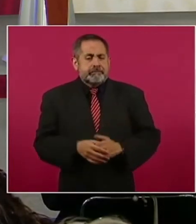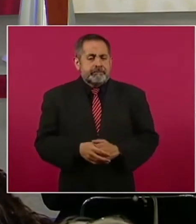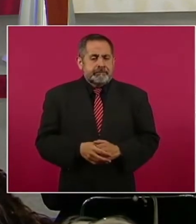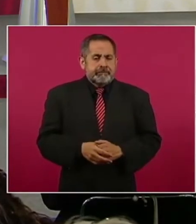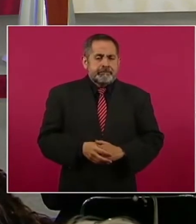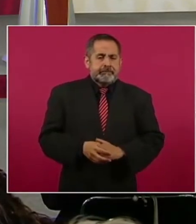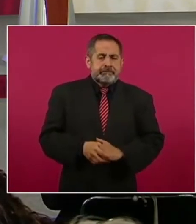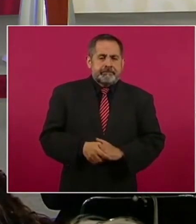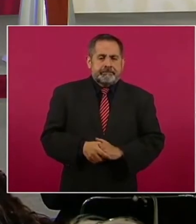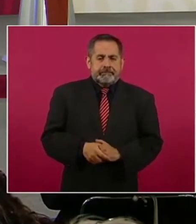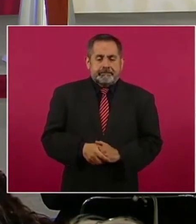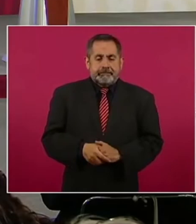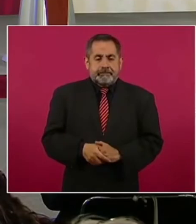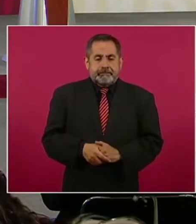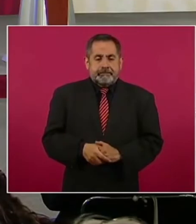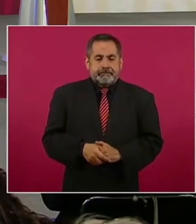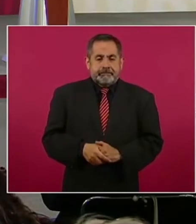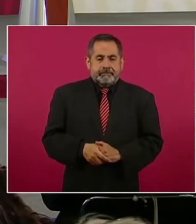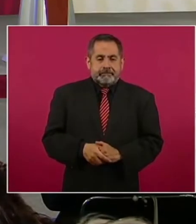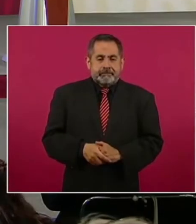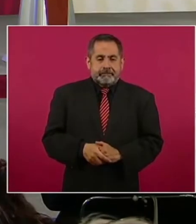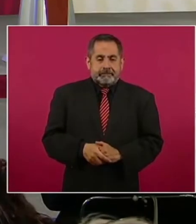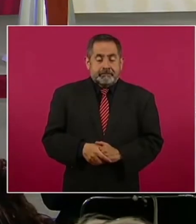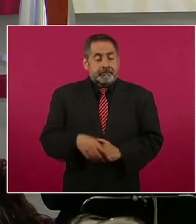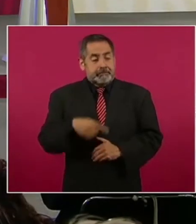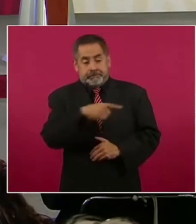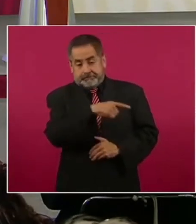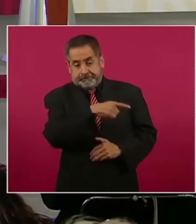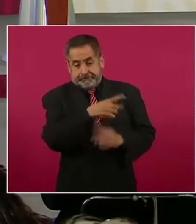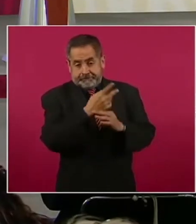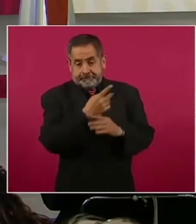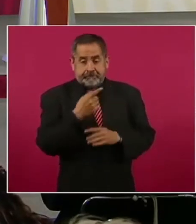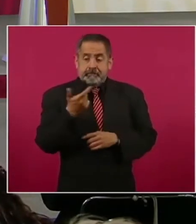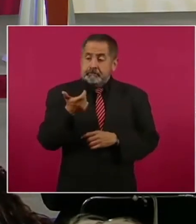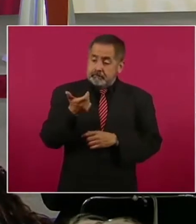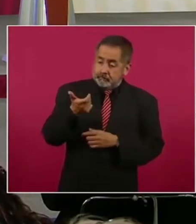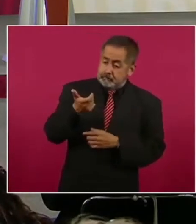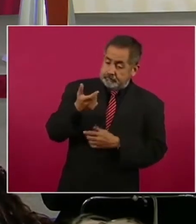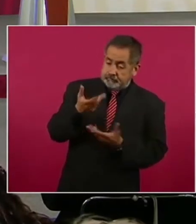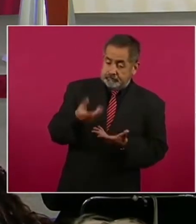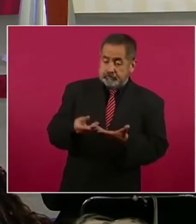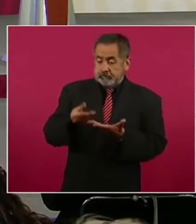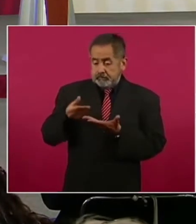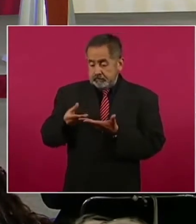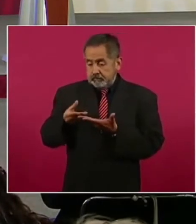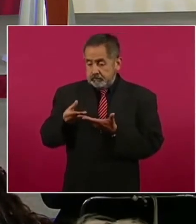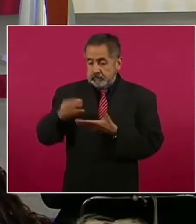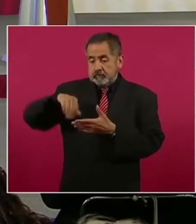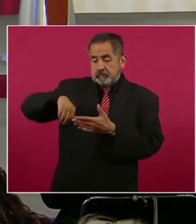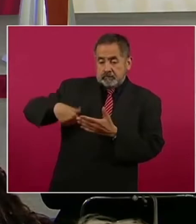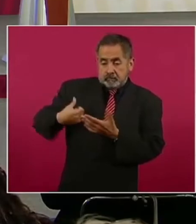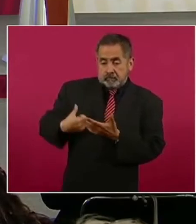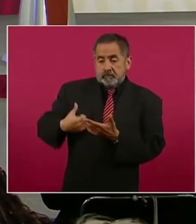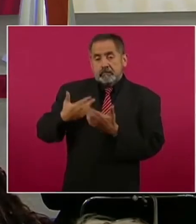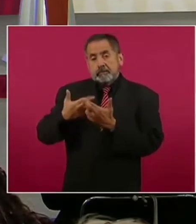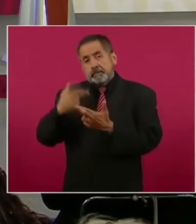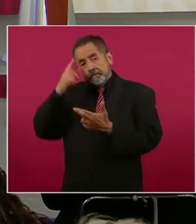Sí, es decir, el dinero que debería ser para beneficiar a futuras generaciones,